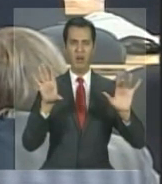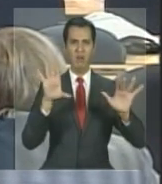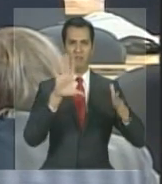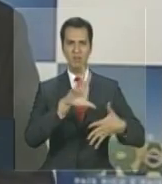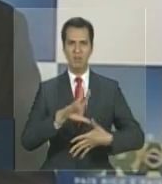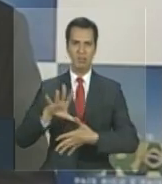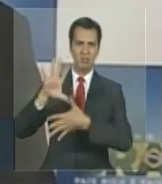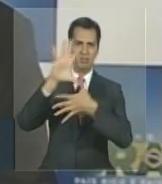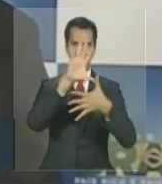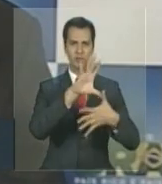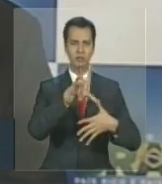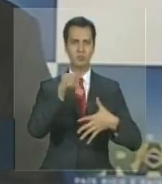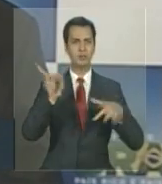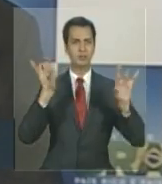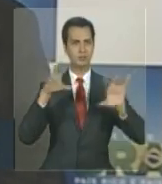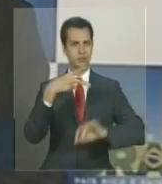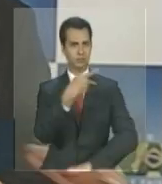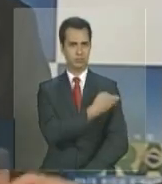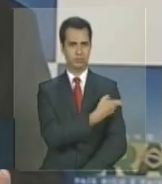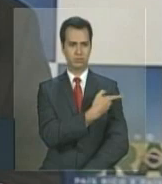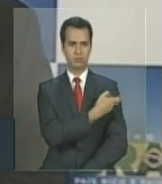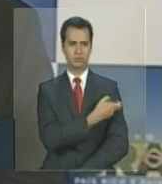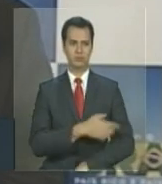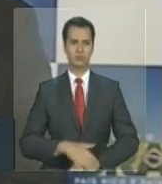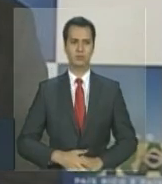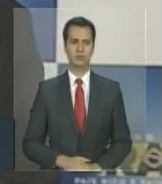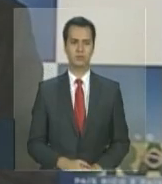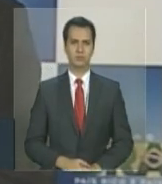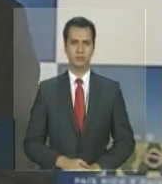Vacunación. Seguramente no estoy hablando bien.